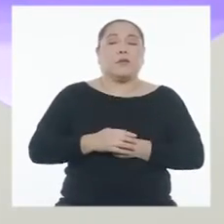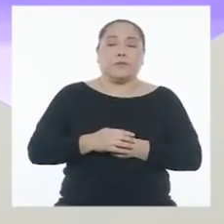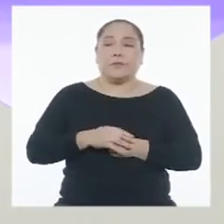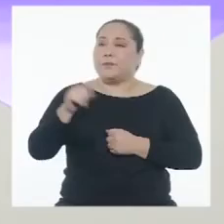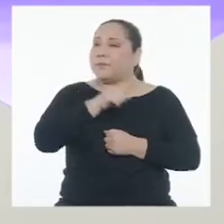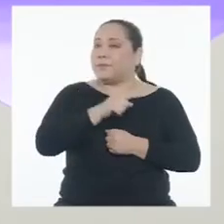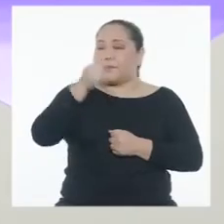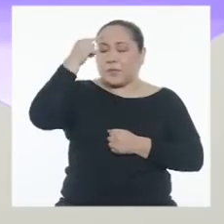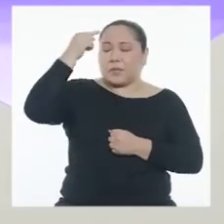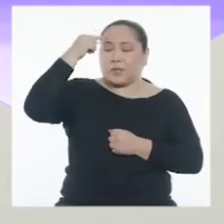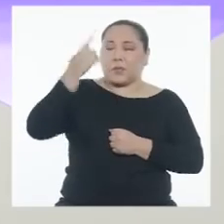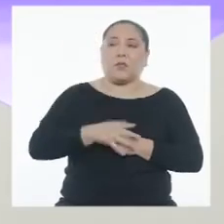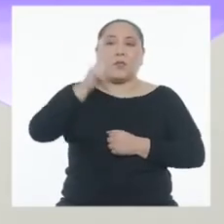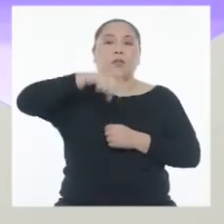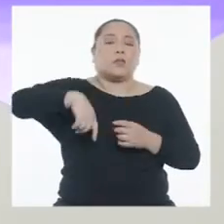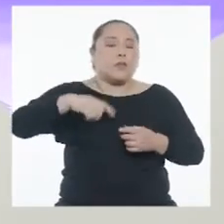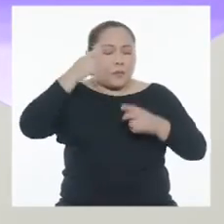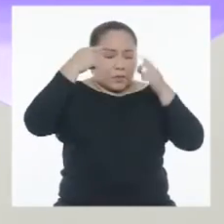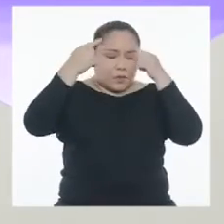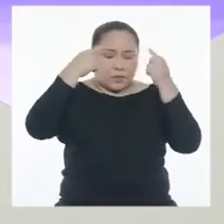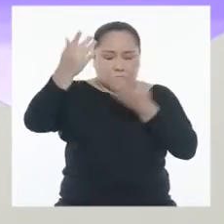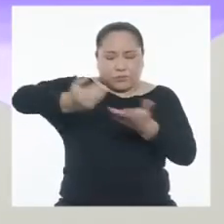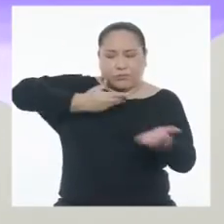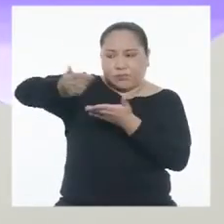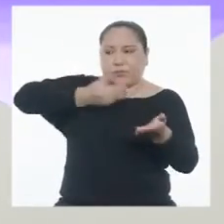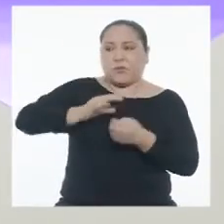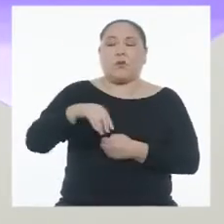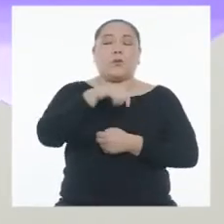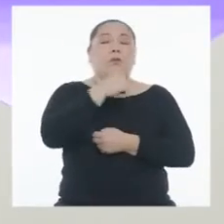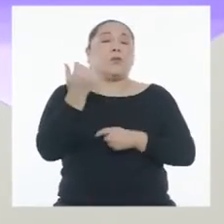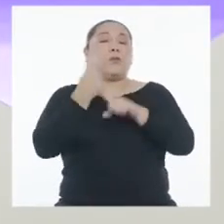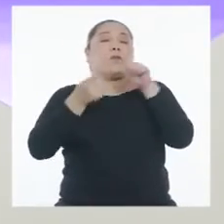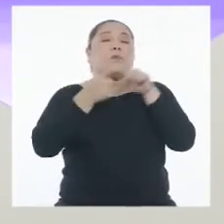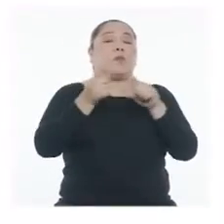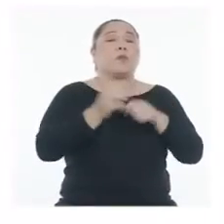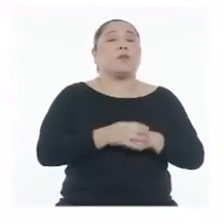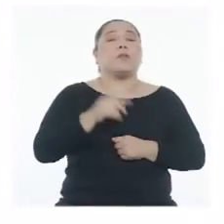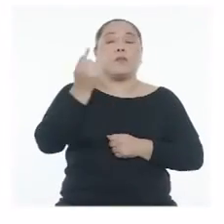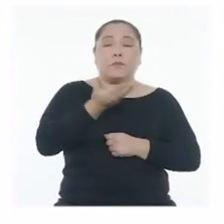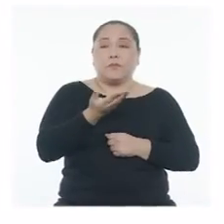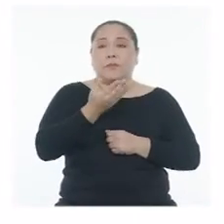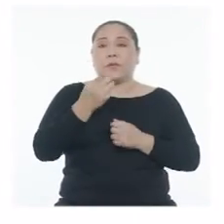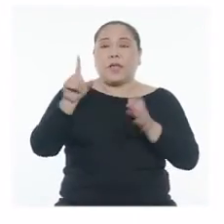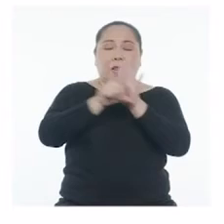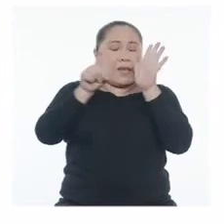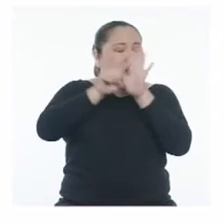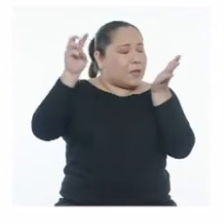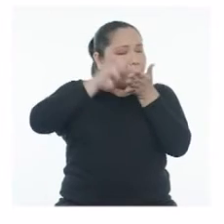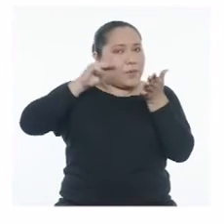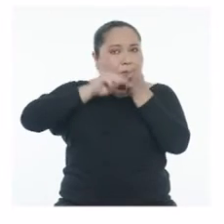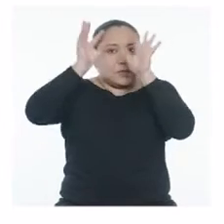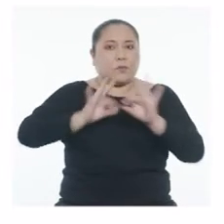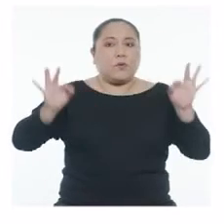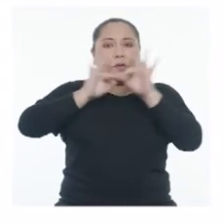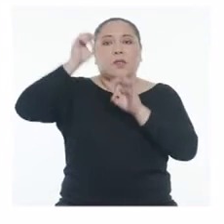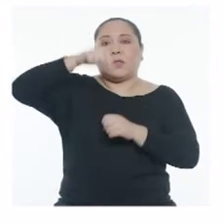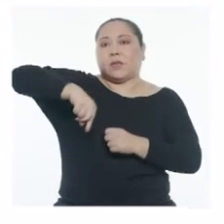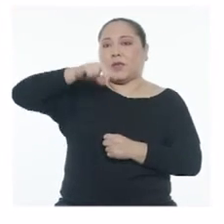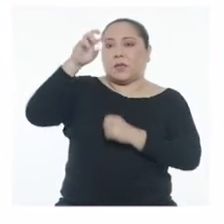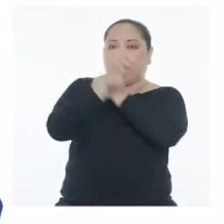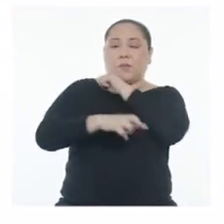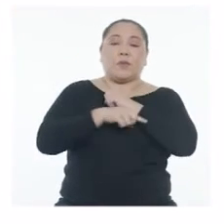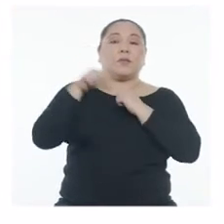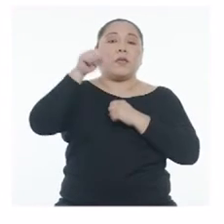de razón y conciencia, deben comportarse fraternalmente los unos con los otros. Y la ley más importante en nuestro